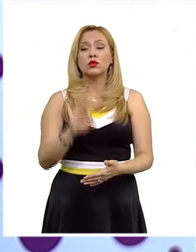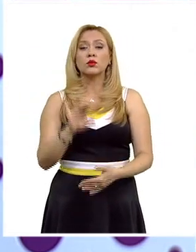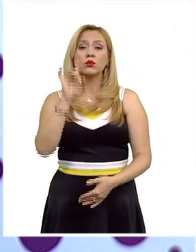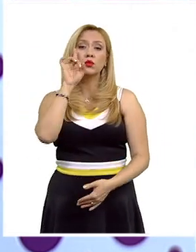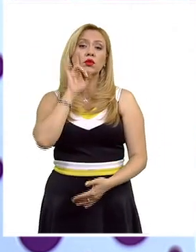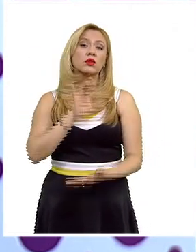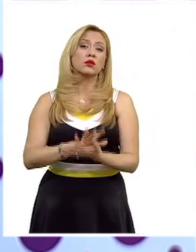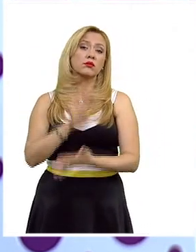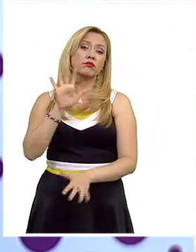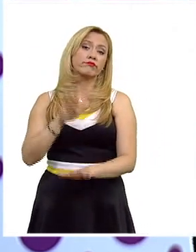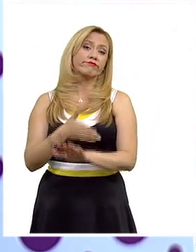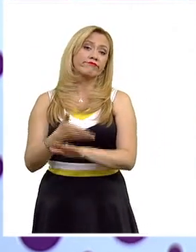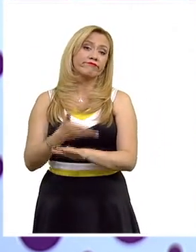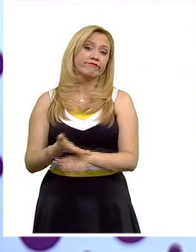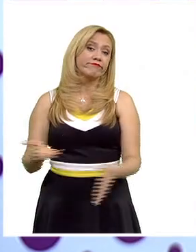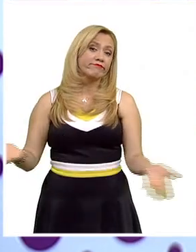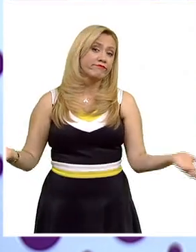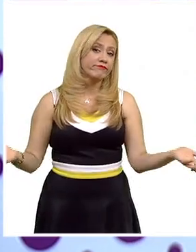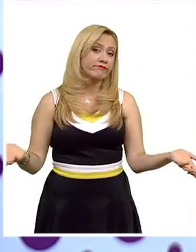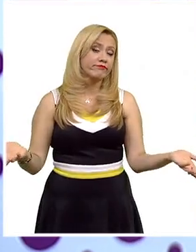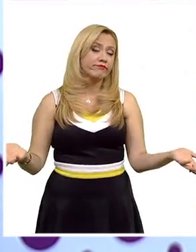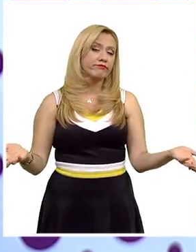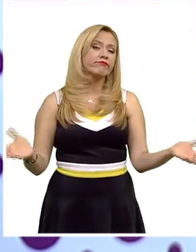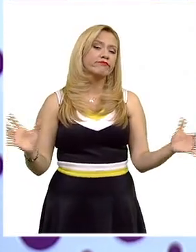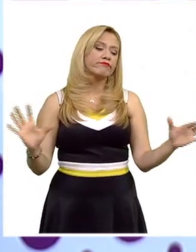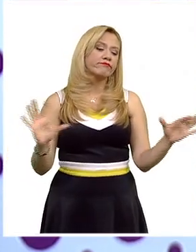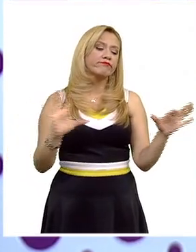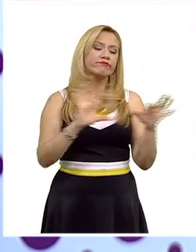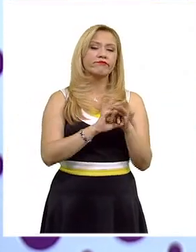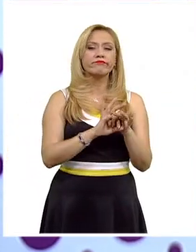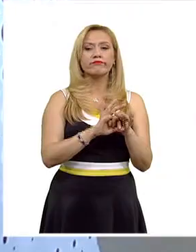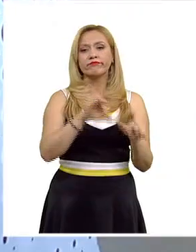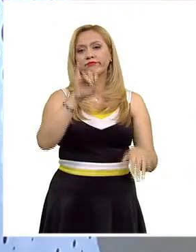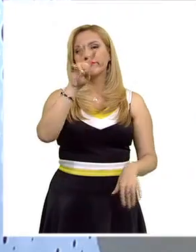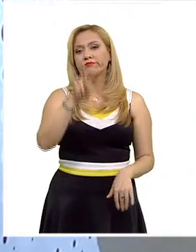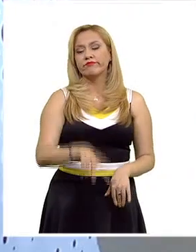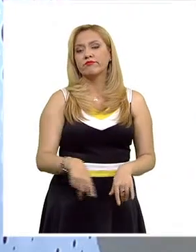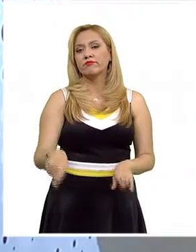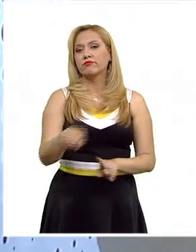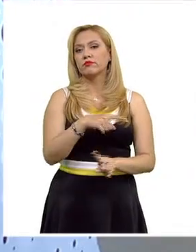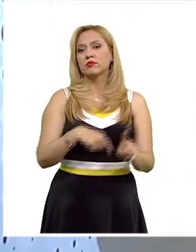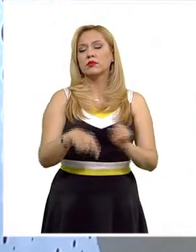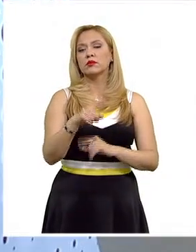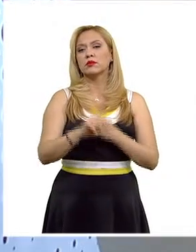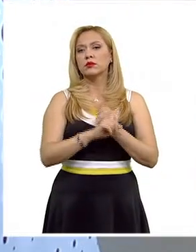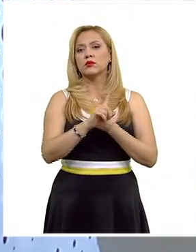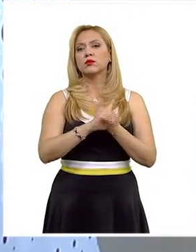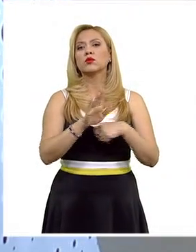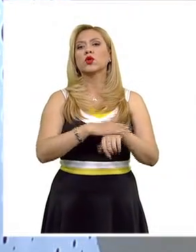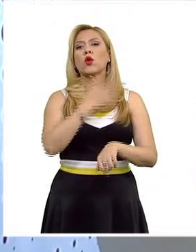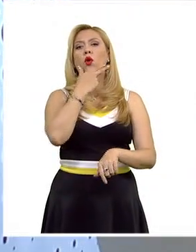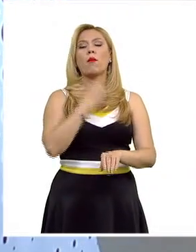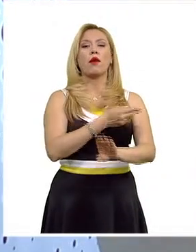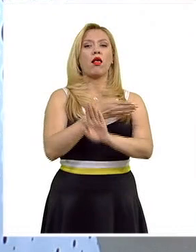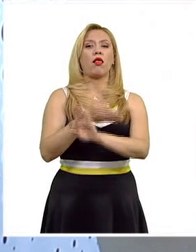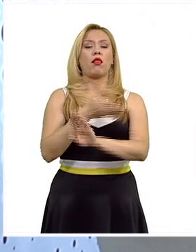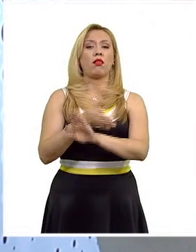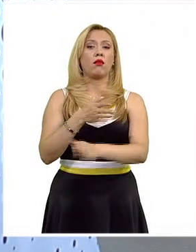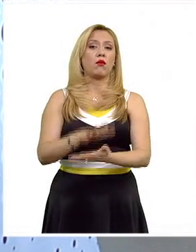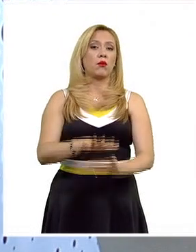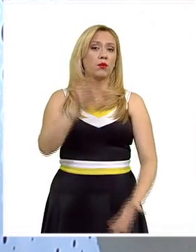son mujeres. Y entonces hay una correspondencia con esas víctimas porque los agresores son hombres. Entonces estamos viendo